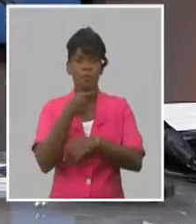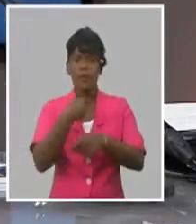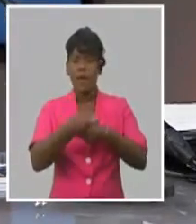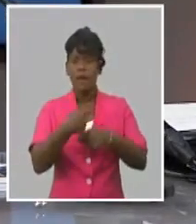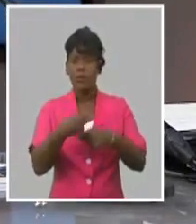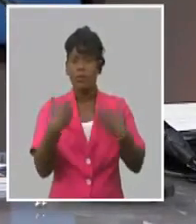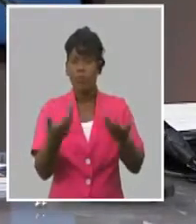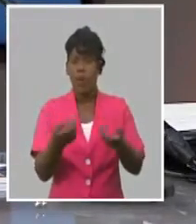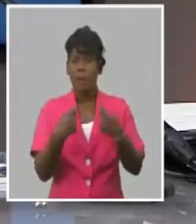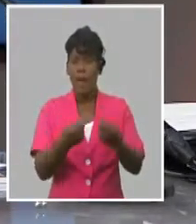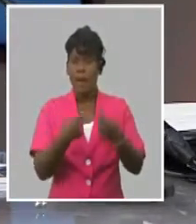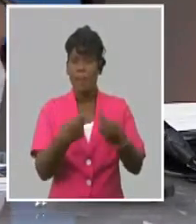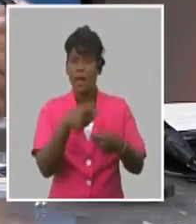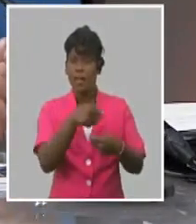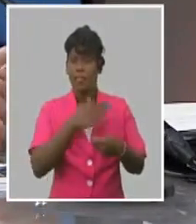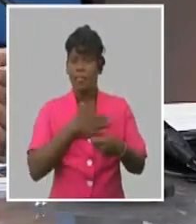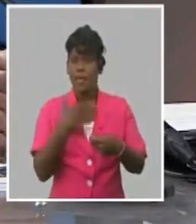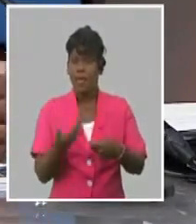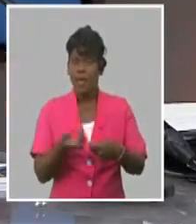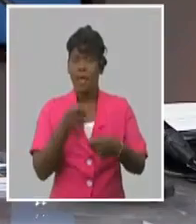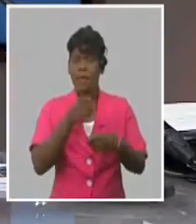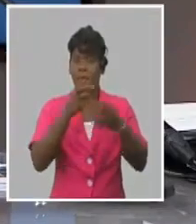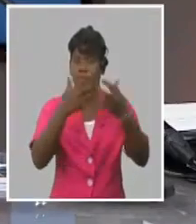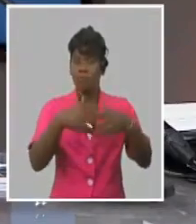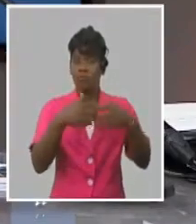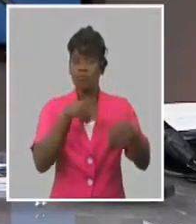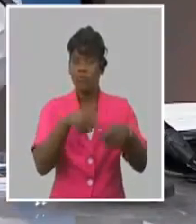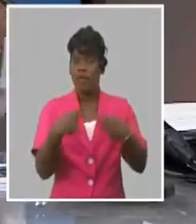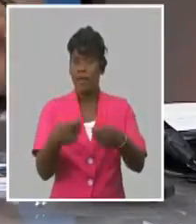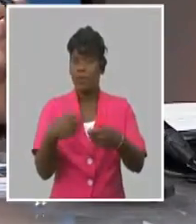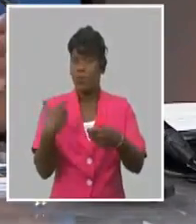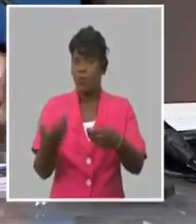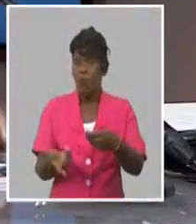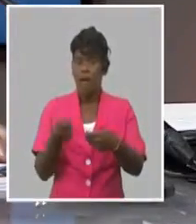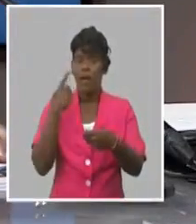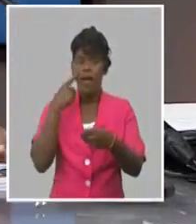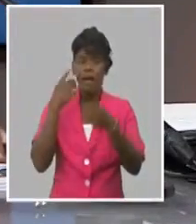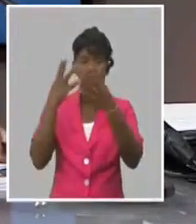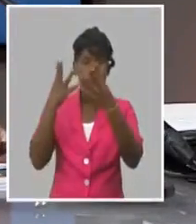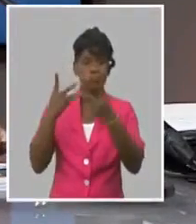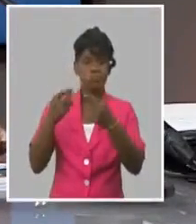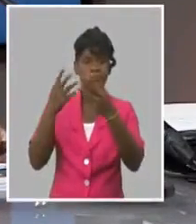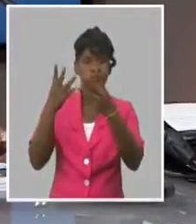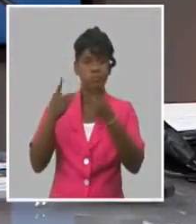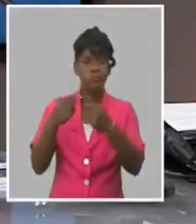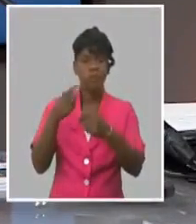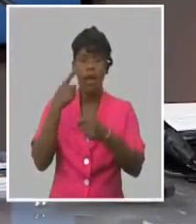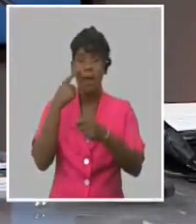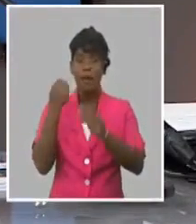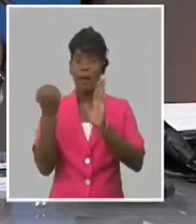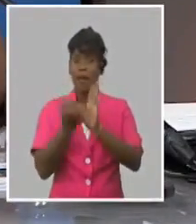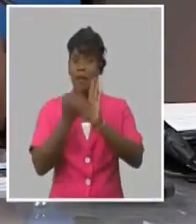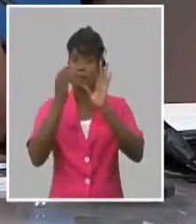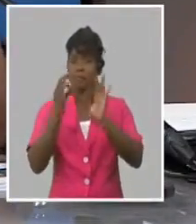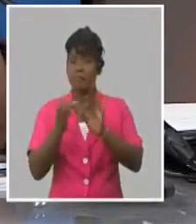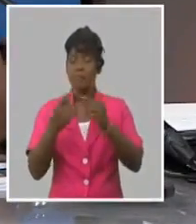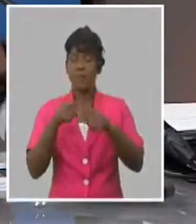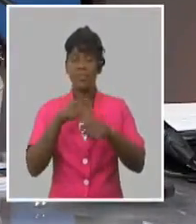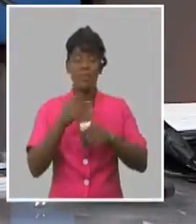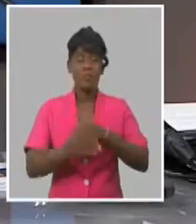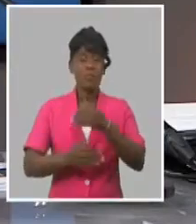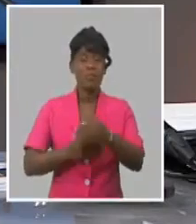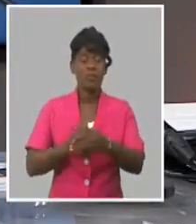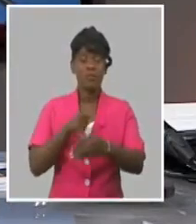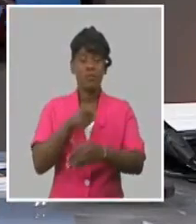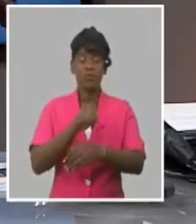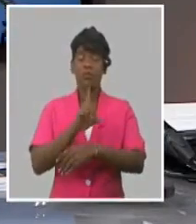los gastos, alguien revisa esos gastos, se te aprueba o no. Y no es un proceso, como yo te decía al principio,